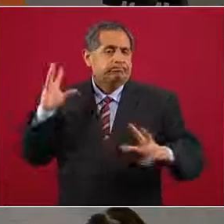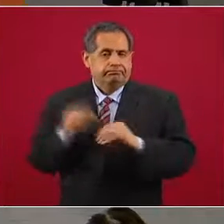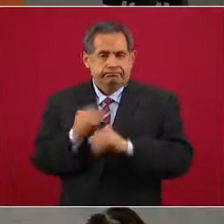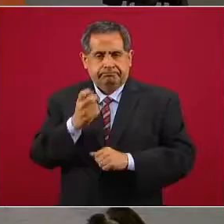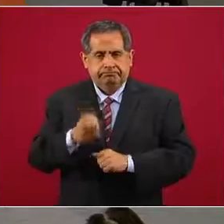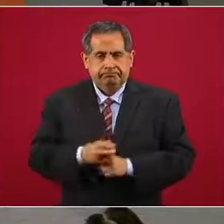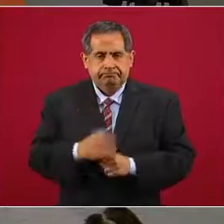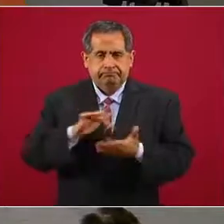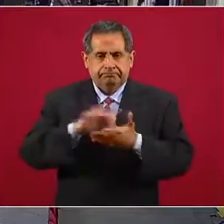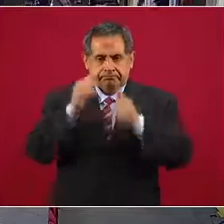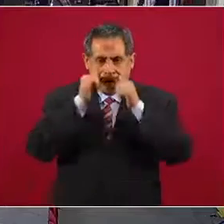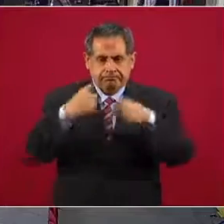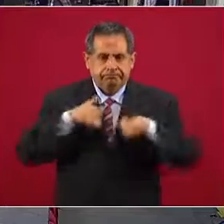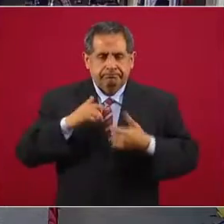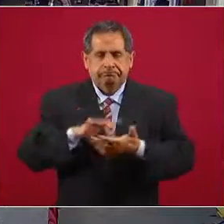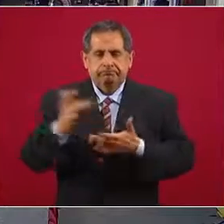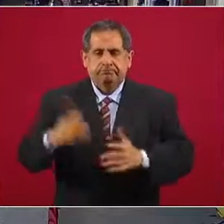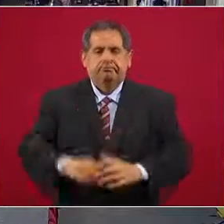su atención.